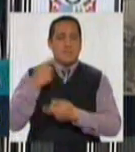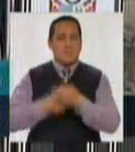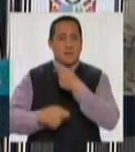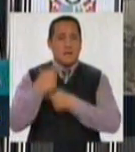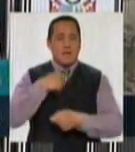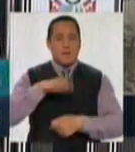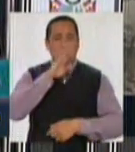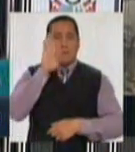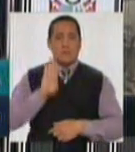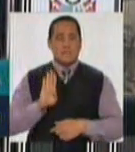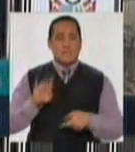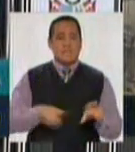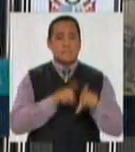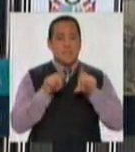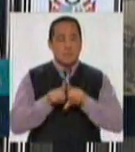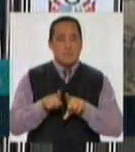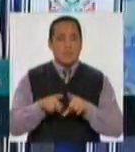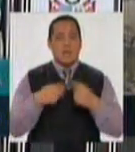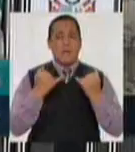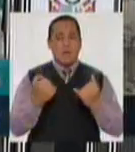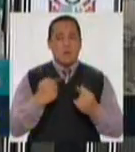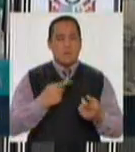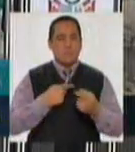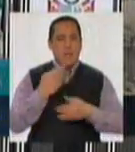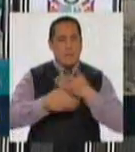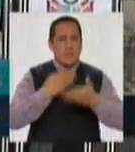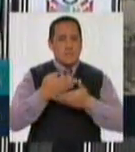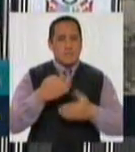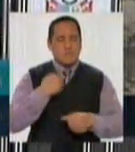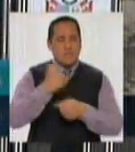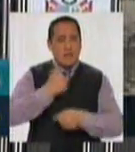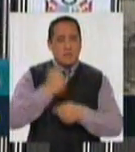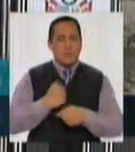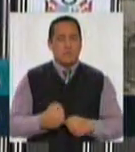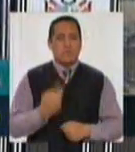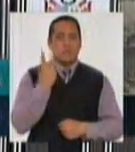Brasil y de esa manera dinamizar nuestras dos